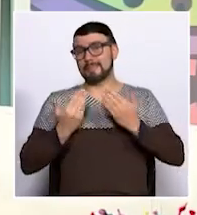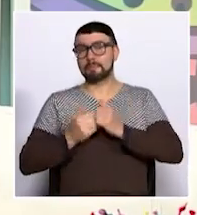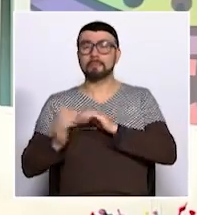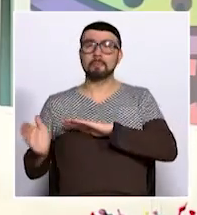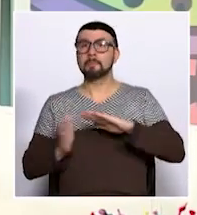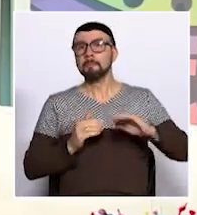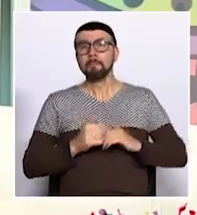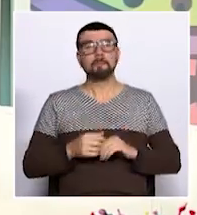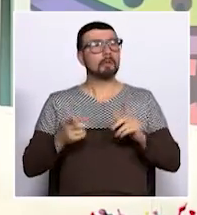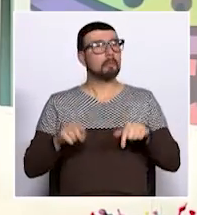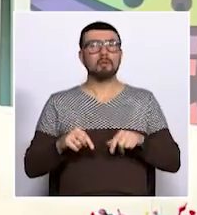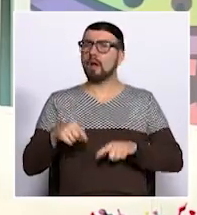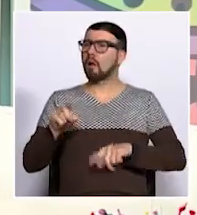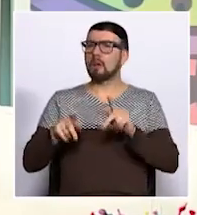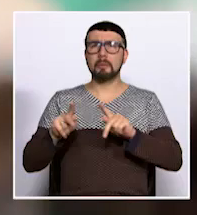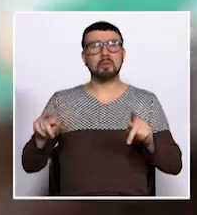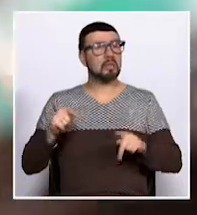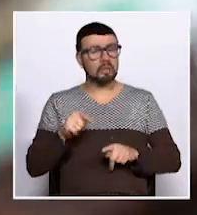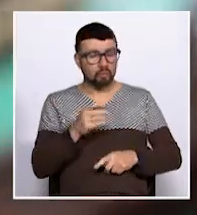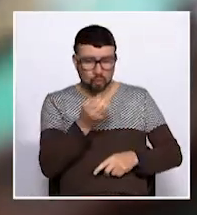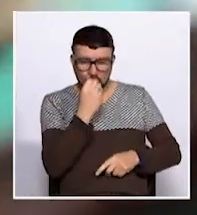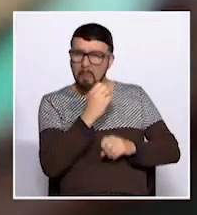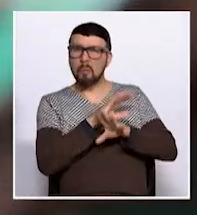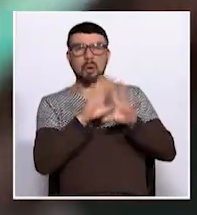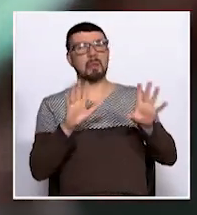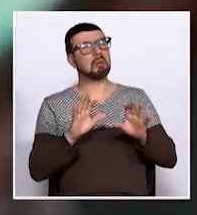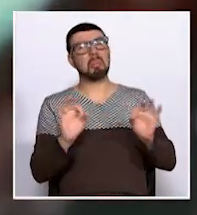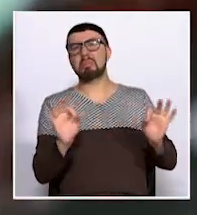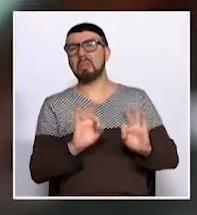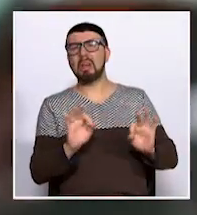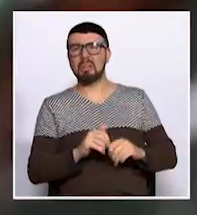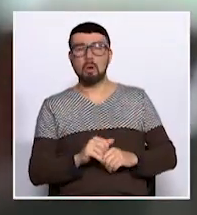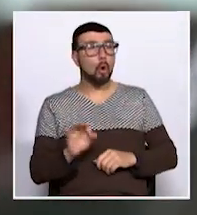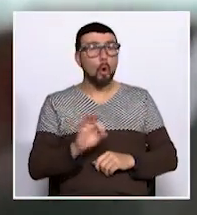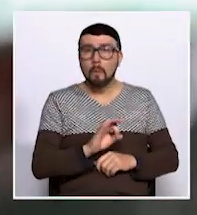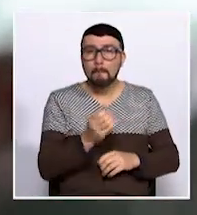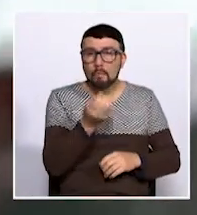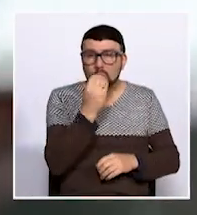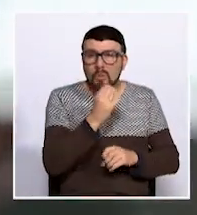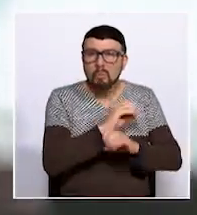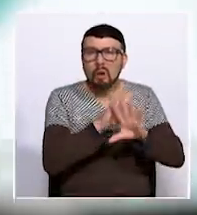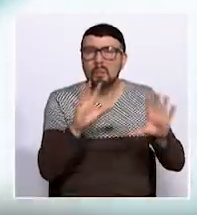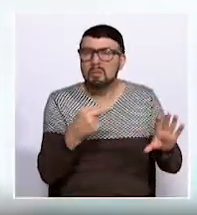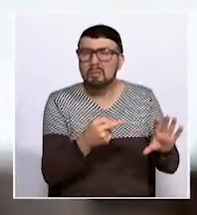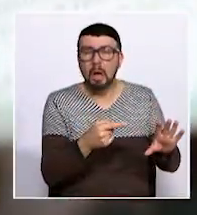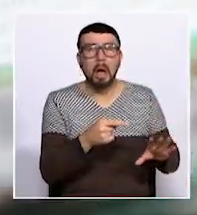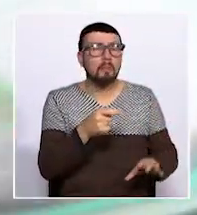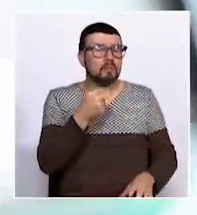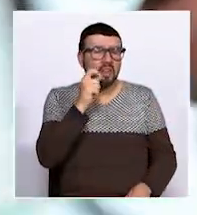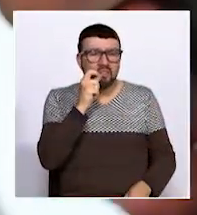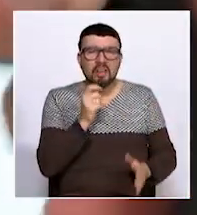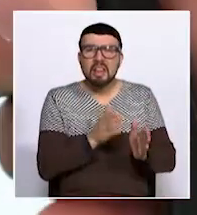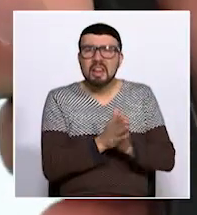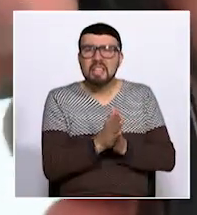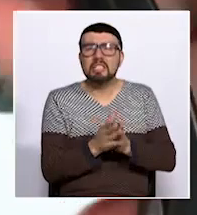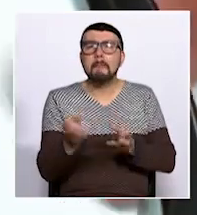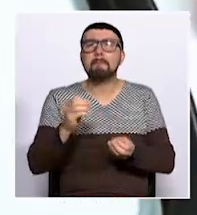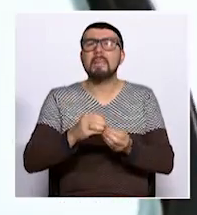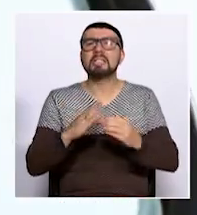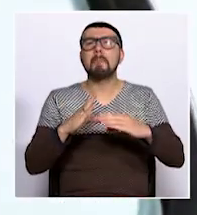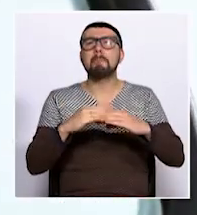veces hay personas que no desayunan, o que su desayuno es un café con leche y un pedazo de pan,